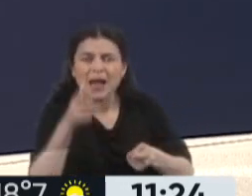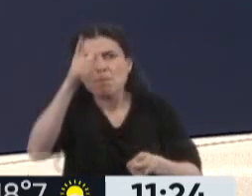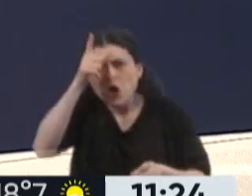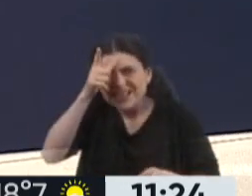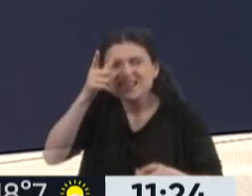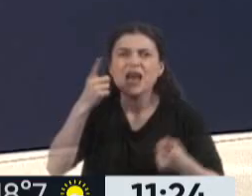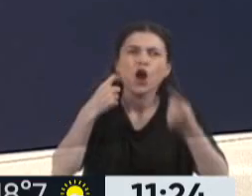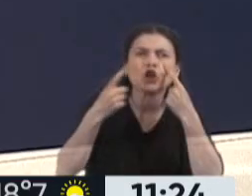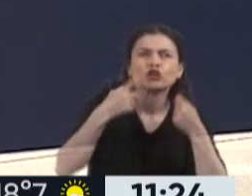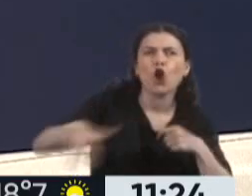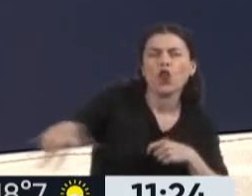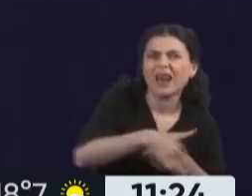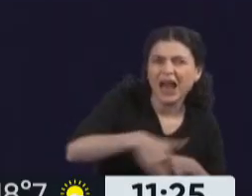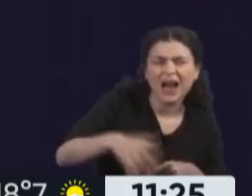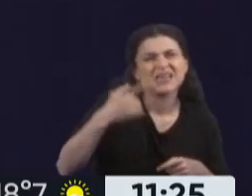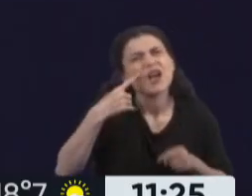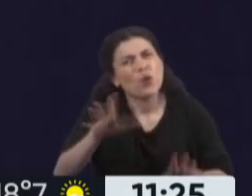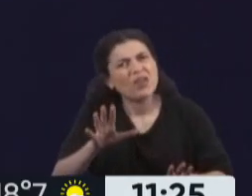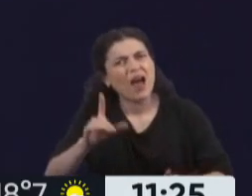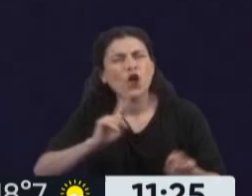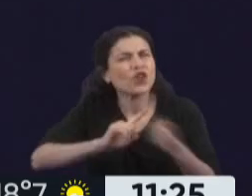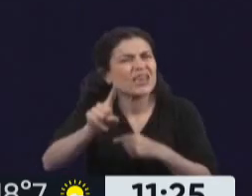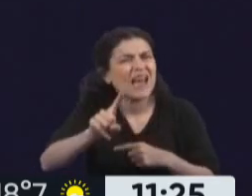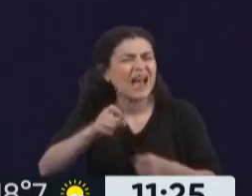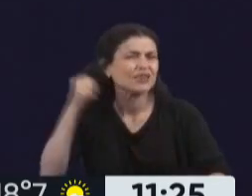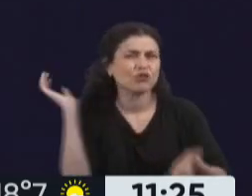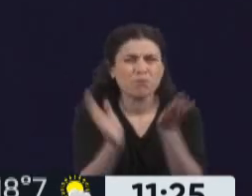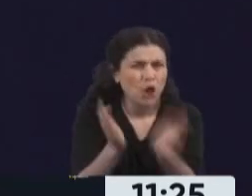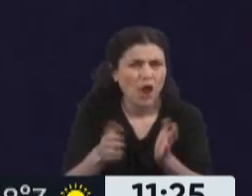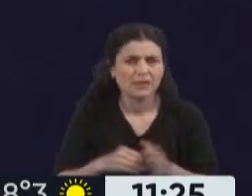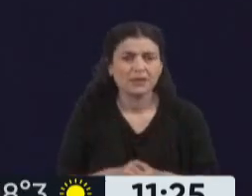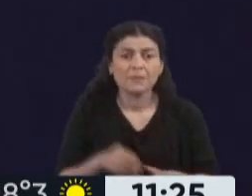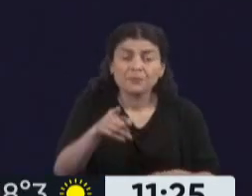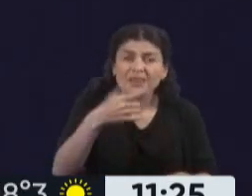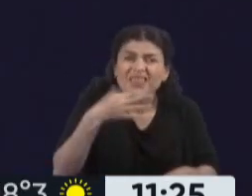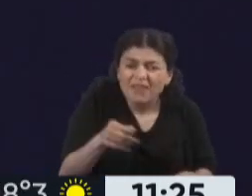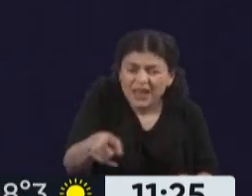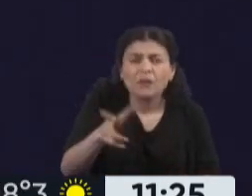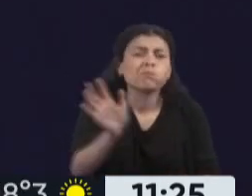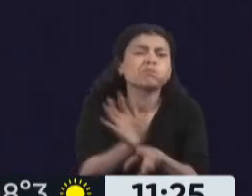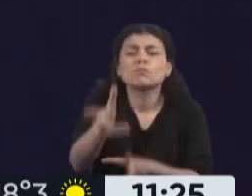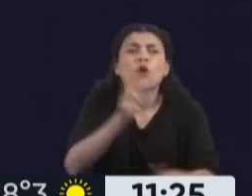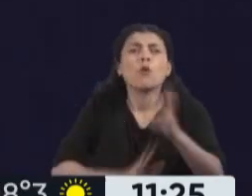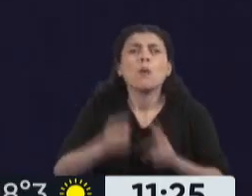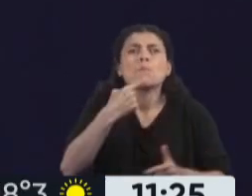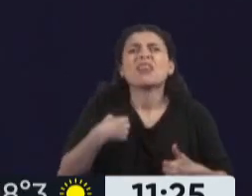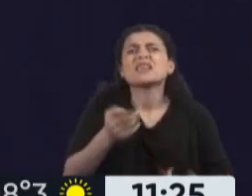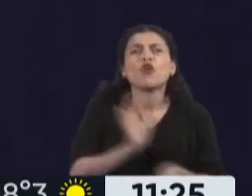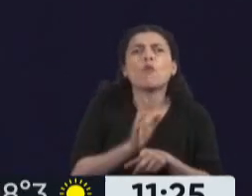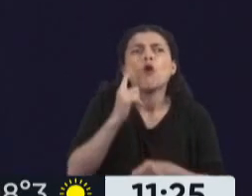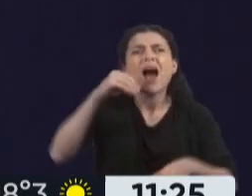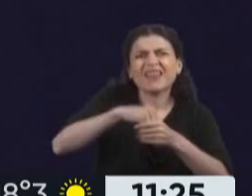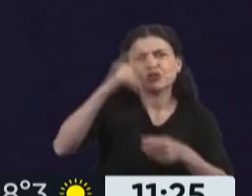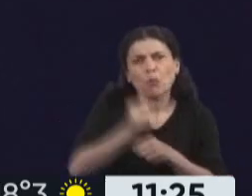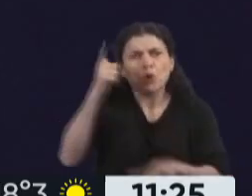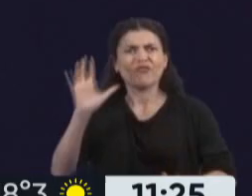¿Usted violencia. duda que después de meses y meses sin piquetes no hay profesionalismo? ¿En serio me lo dice? No, digo que el resultado está que el